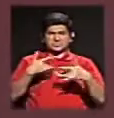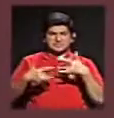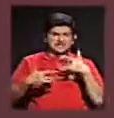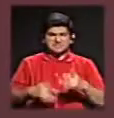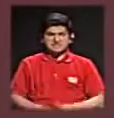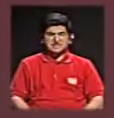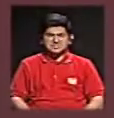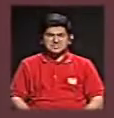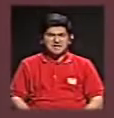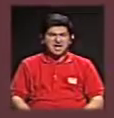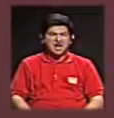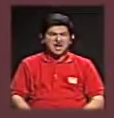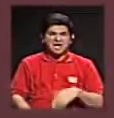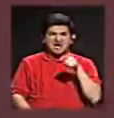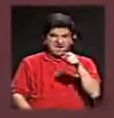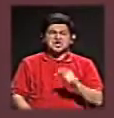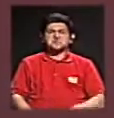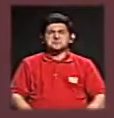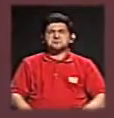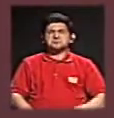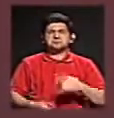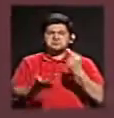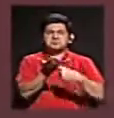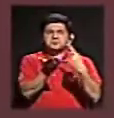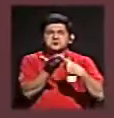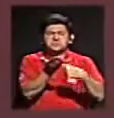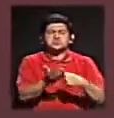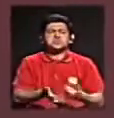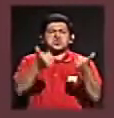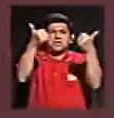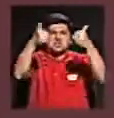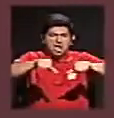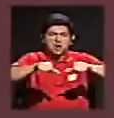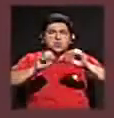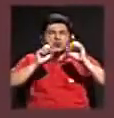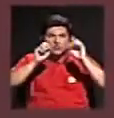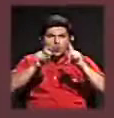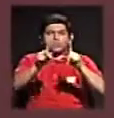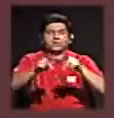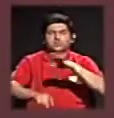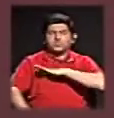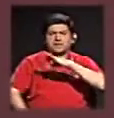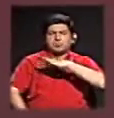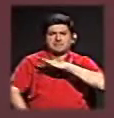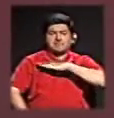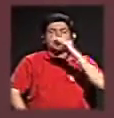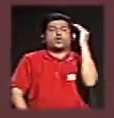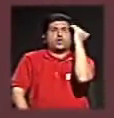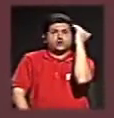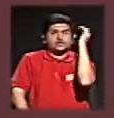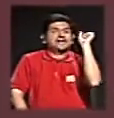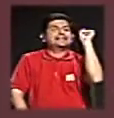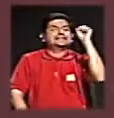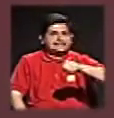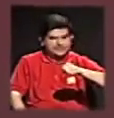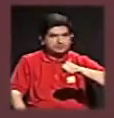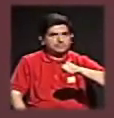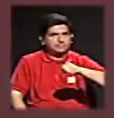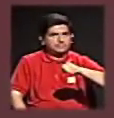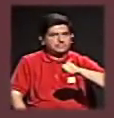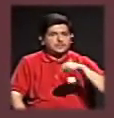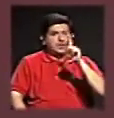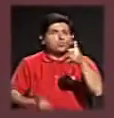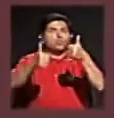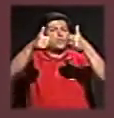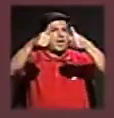mesa y trancen un acuerdo que genere beneficios conscientes, por supuesto, de que